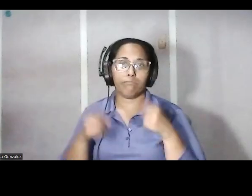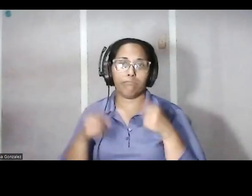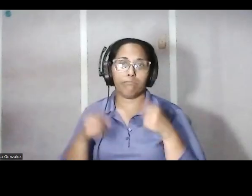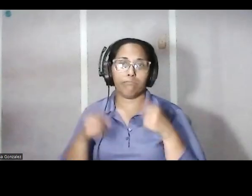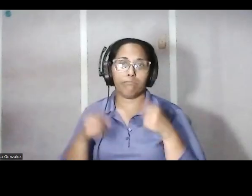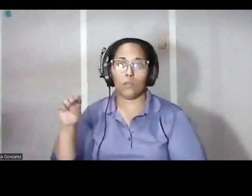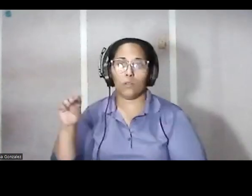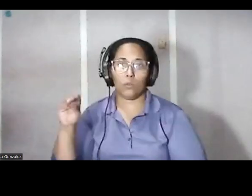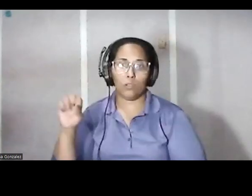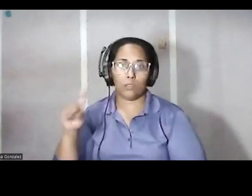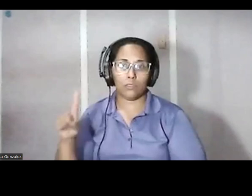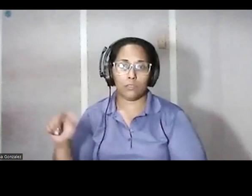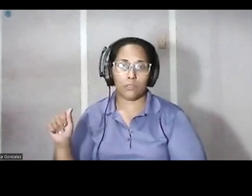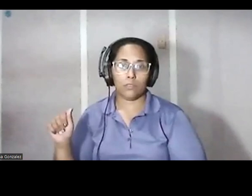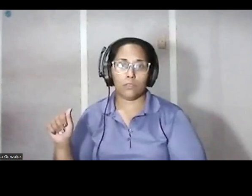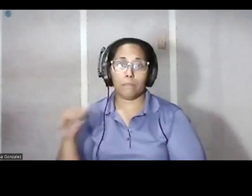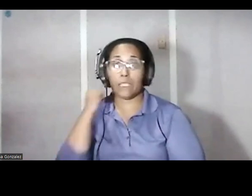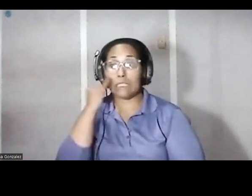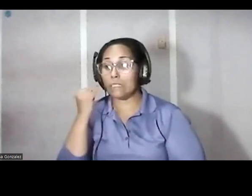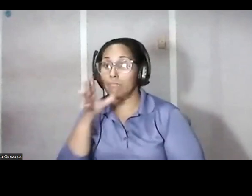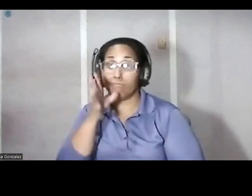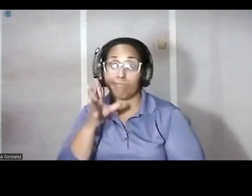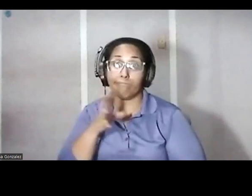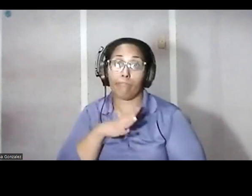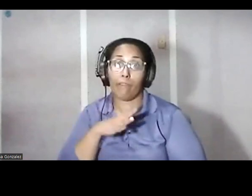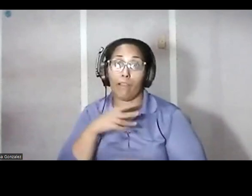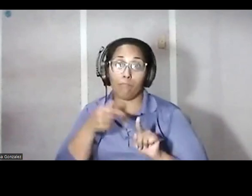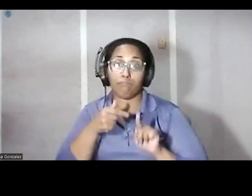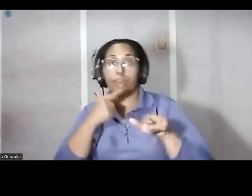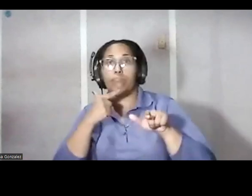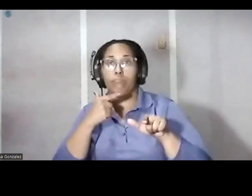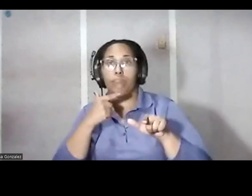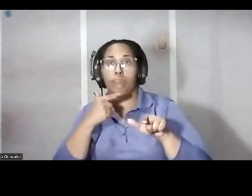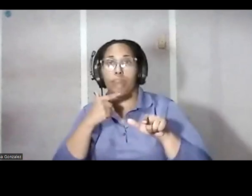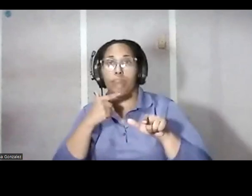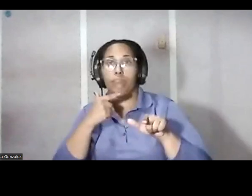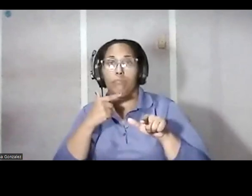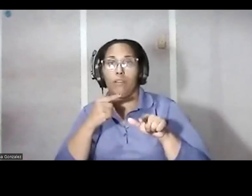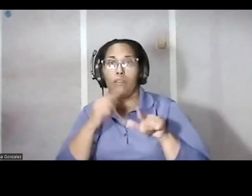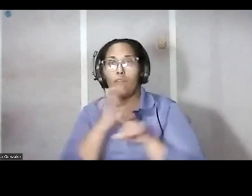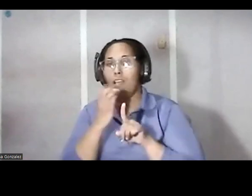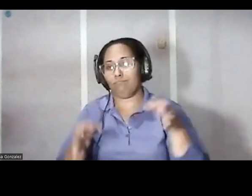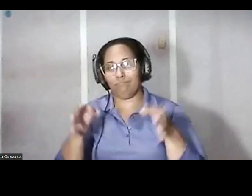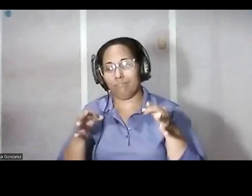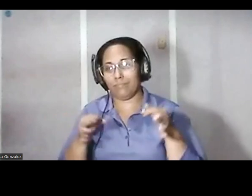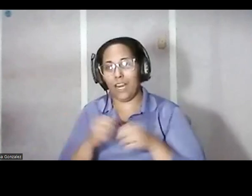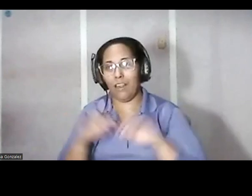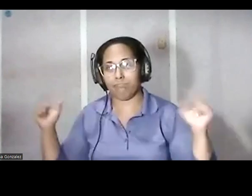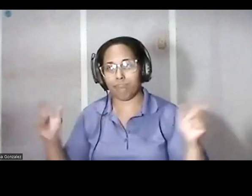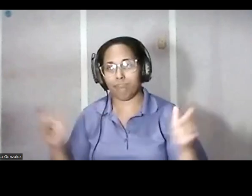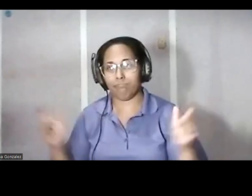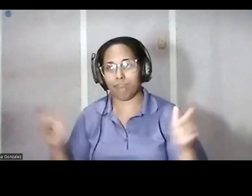pasó en Eloísa, obviamente, ¿verdad? Que si la mujer se mata, pues no hay caso que ver en el tribunal. Así que entonces ahí pues